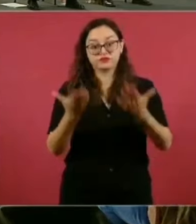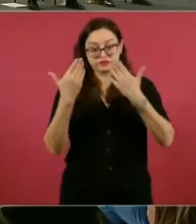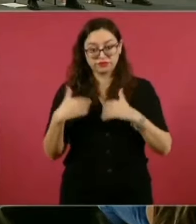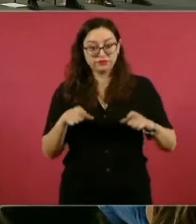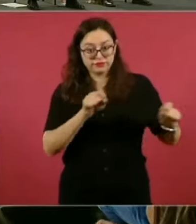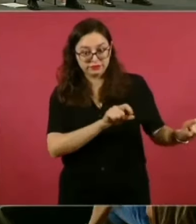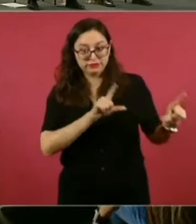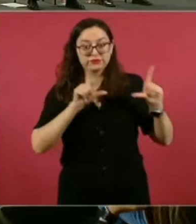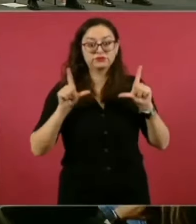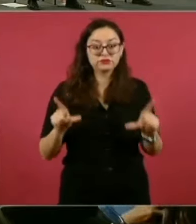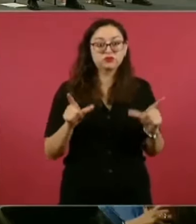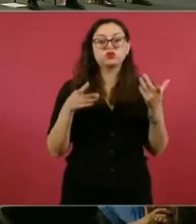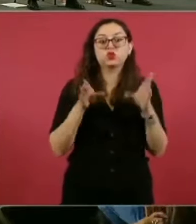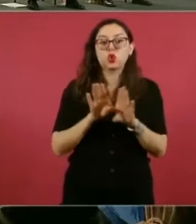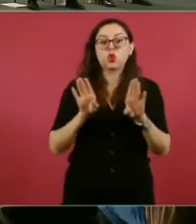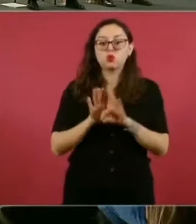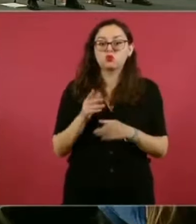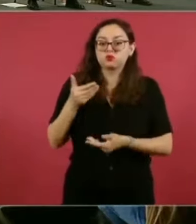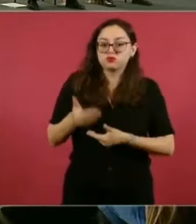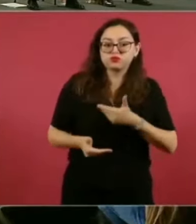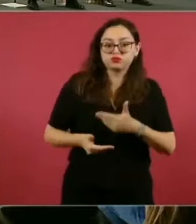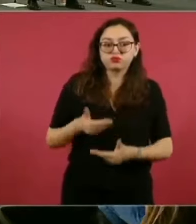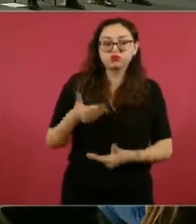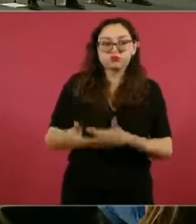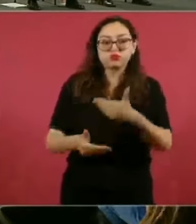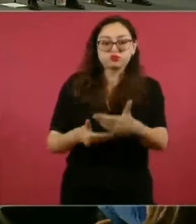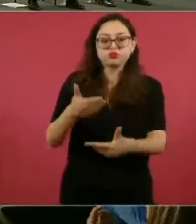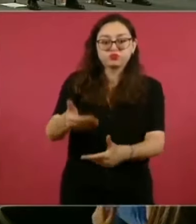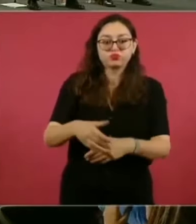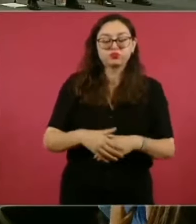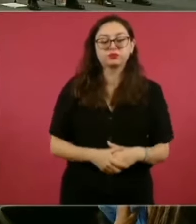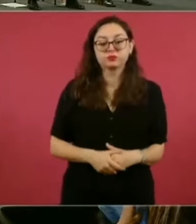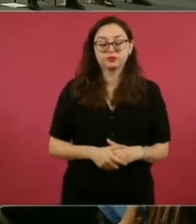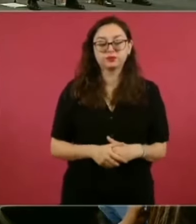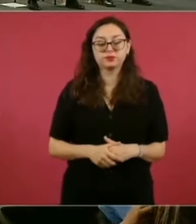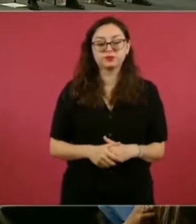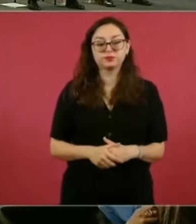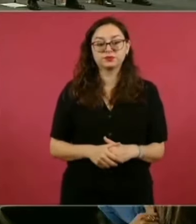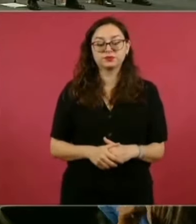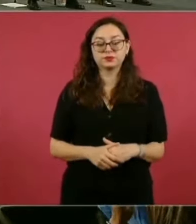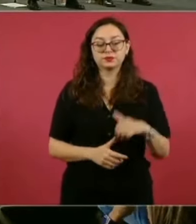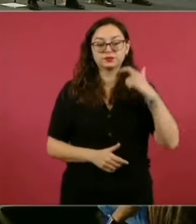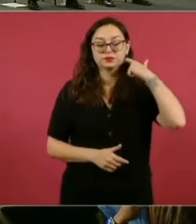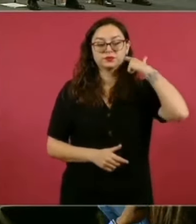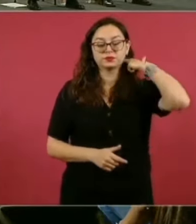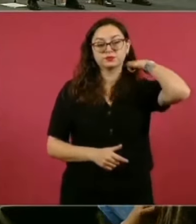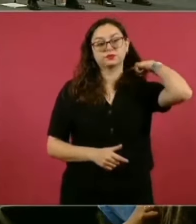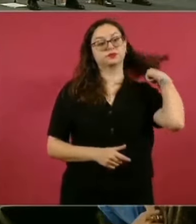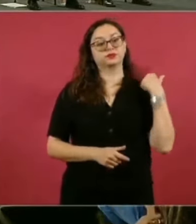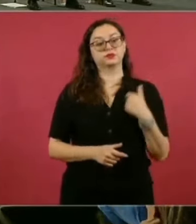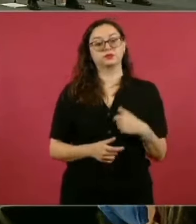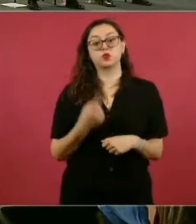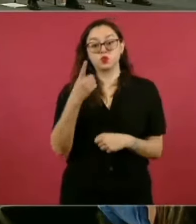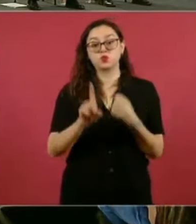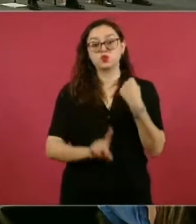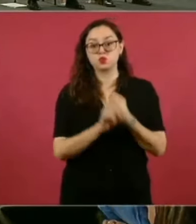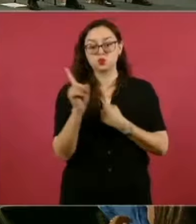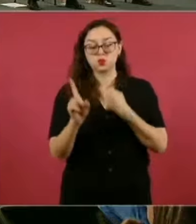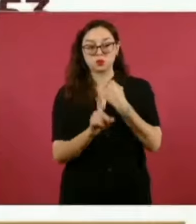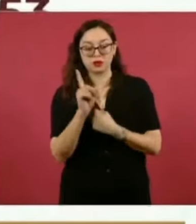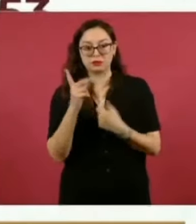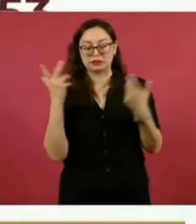cómo vamos en algunos de los propósitos. En la siguiente, uno de los primeros problemas que nos enfrentamos es que no había